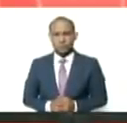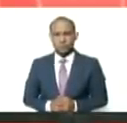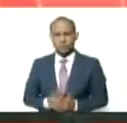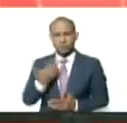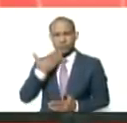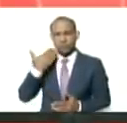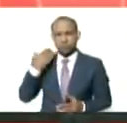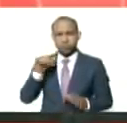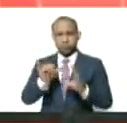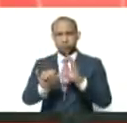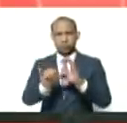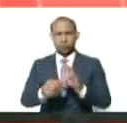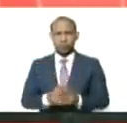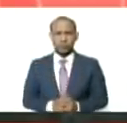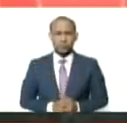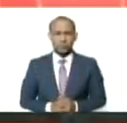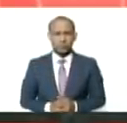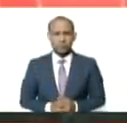influencer.